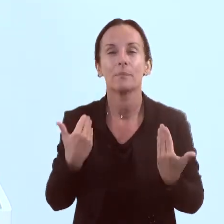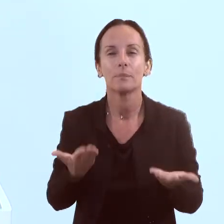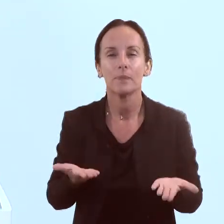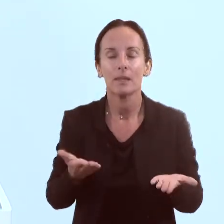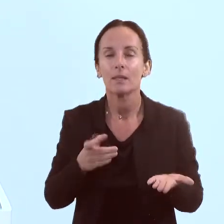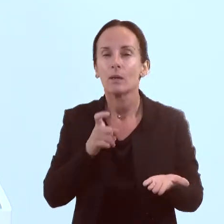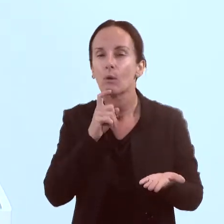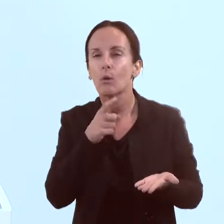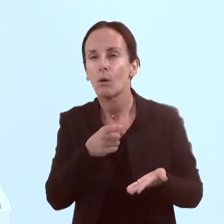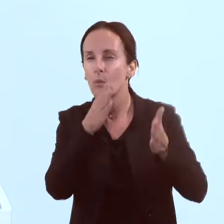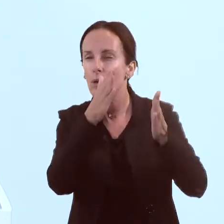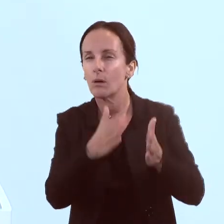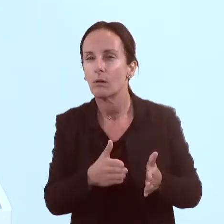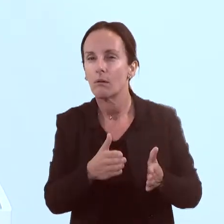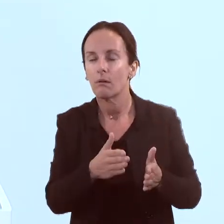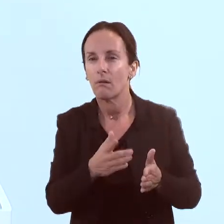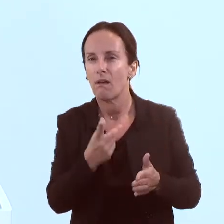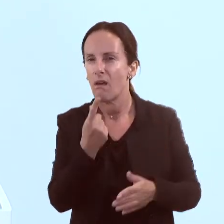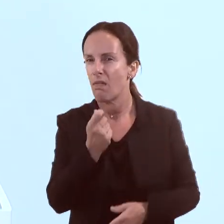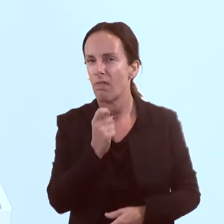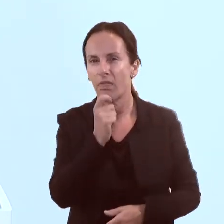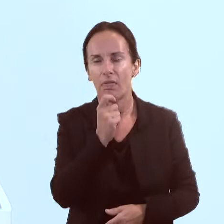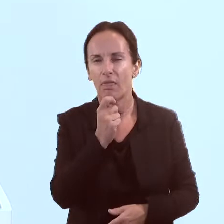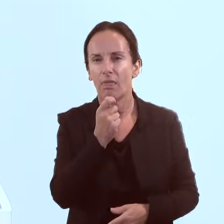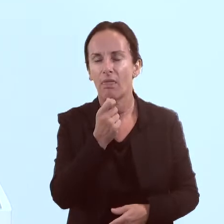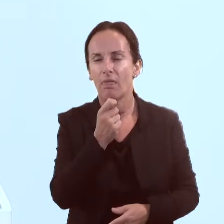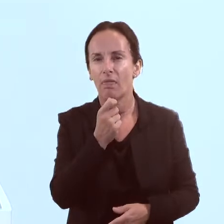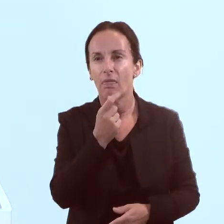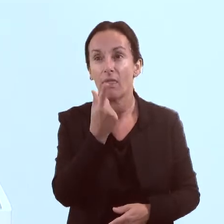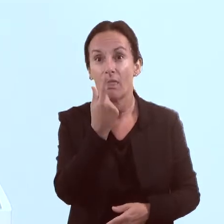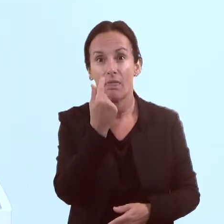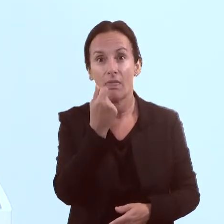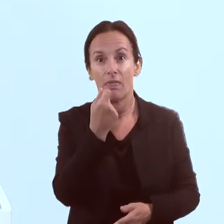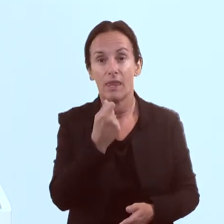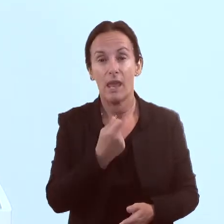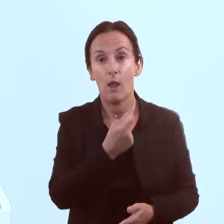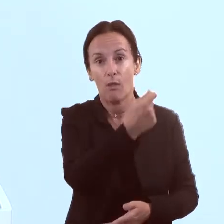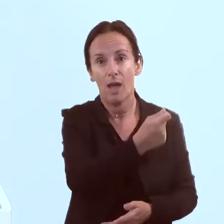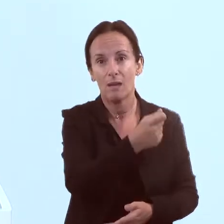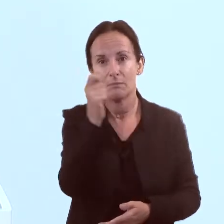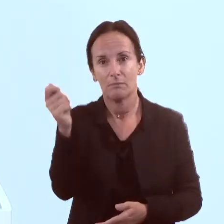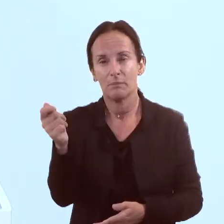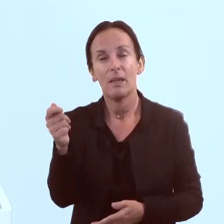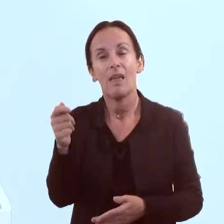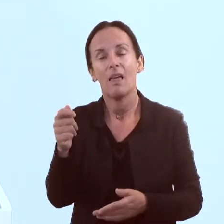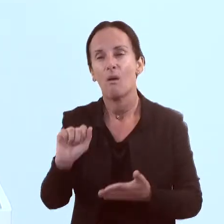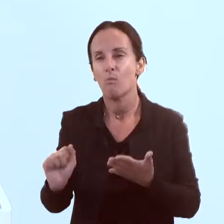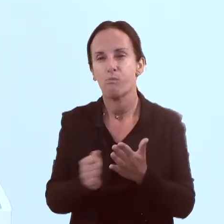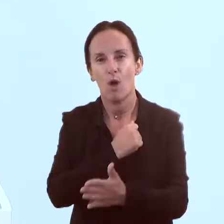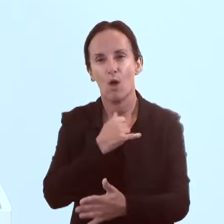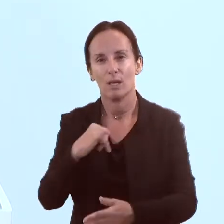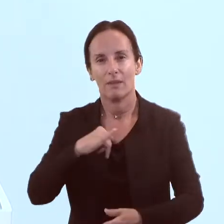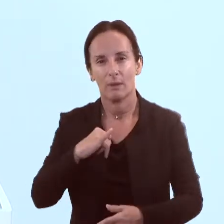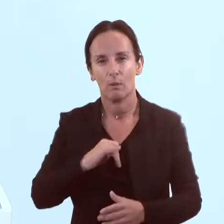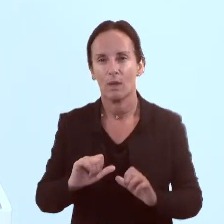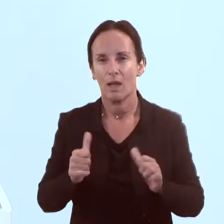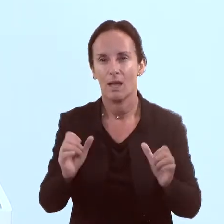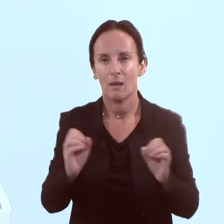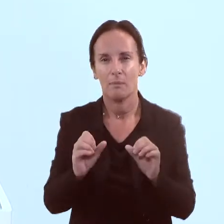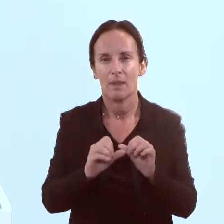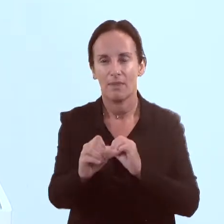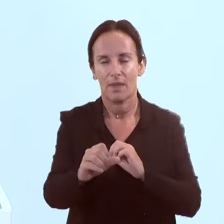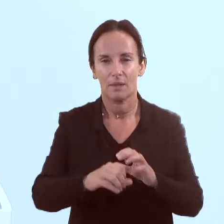se hizo fue darle el dinero para que pudiera finalizar esa deuda y poder empezar de nuevo, ¿no? Entonces,